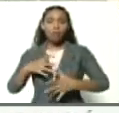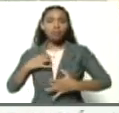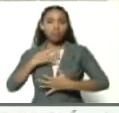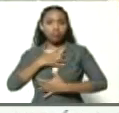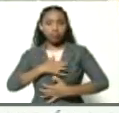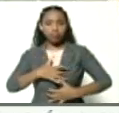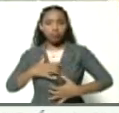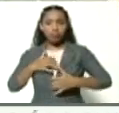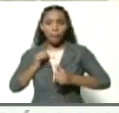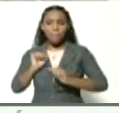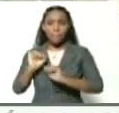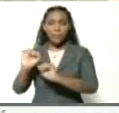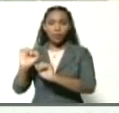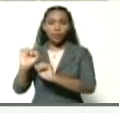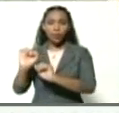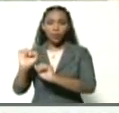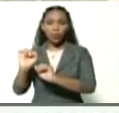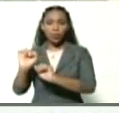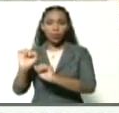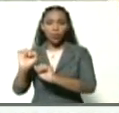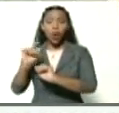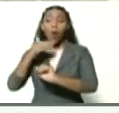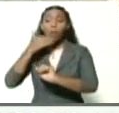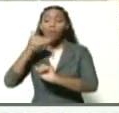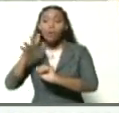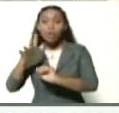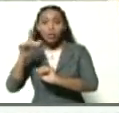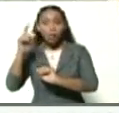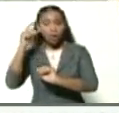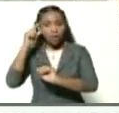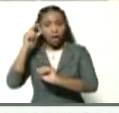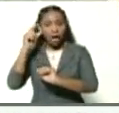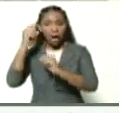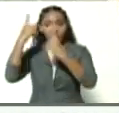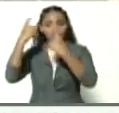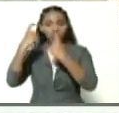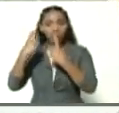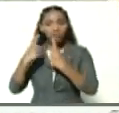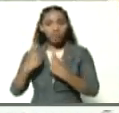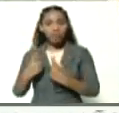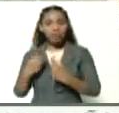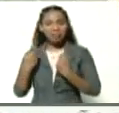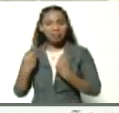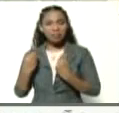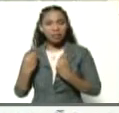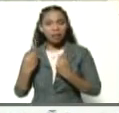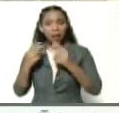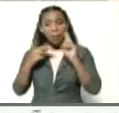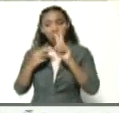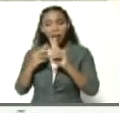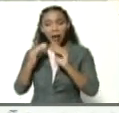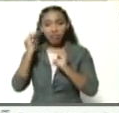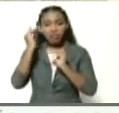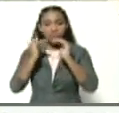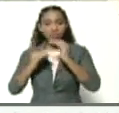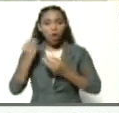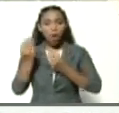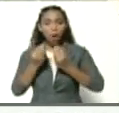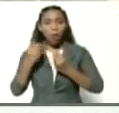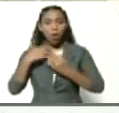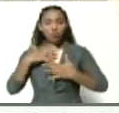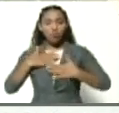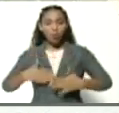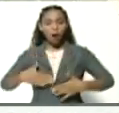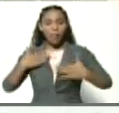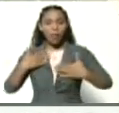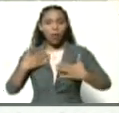ahorita. Los próximos días nos van a hacer los exámenes para, bueno, ver el nivel de inmunología,